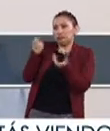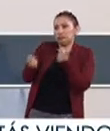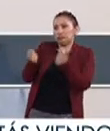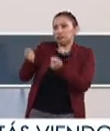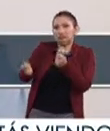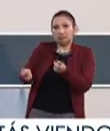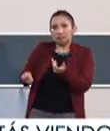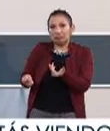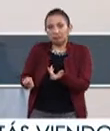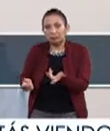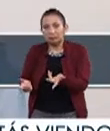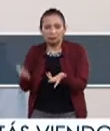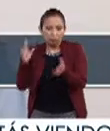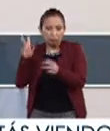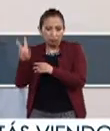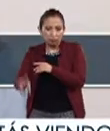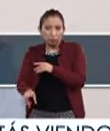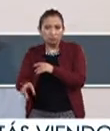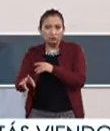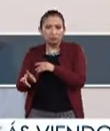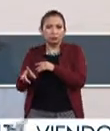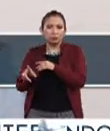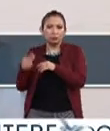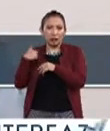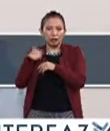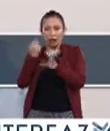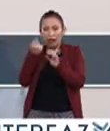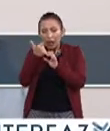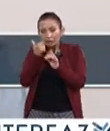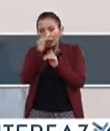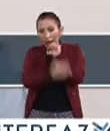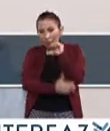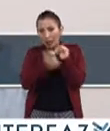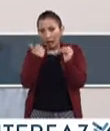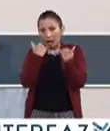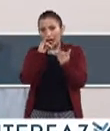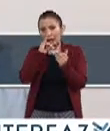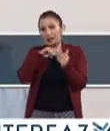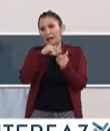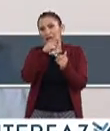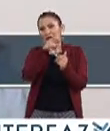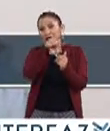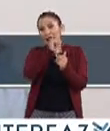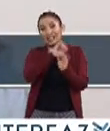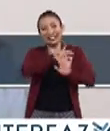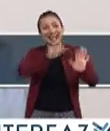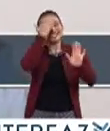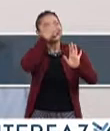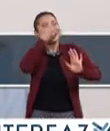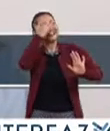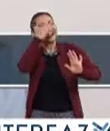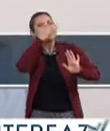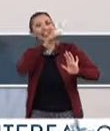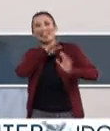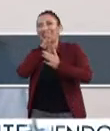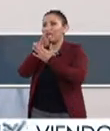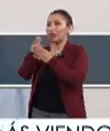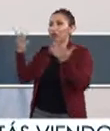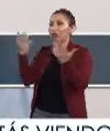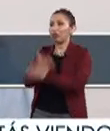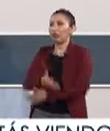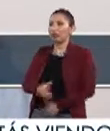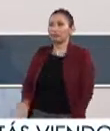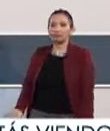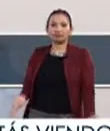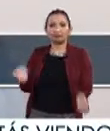que, bueno, realmente yo que ya casi voy a terminar la ingeniería, según yo ya sabía, pero bueno, llegando